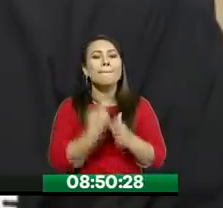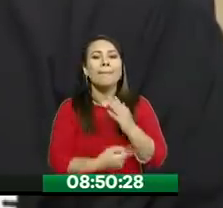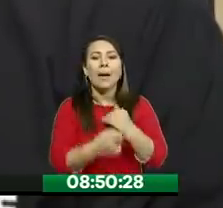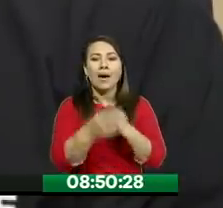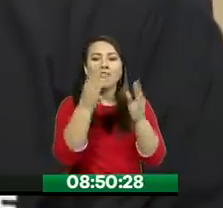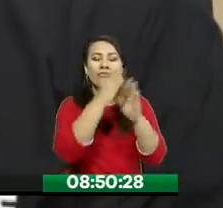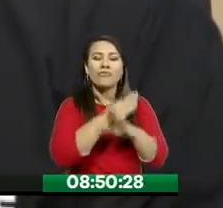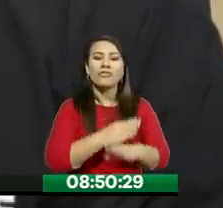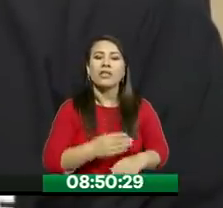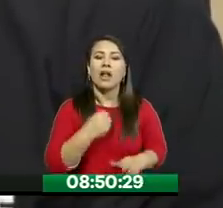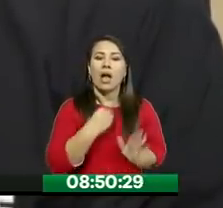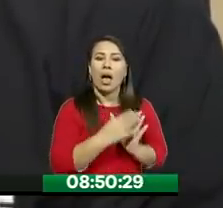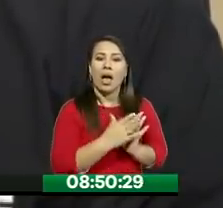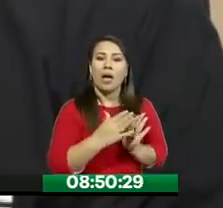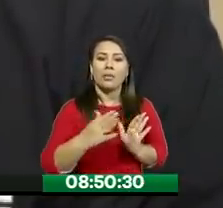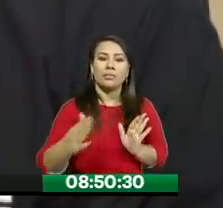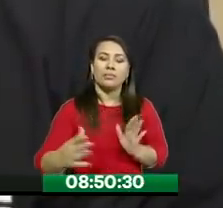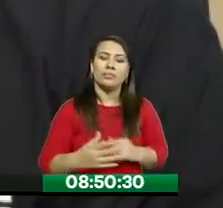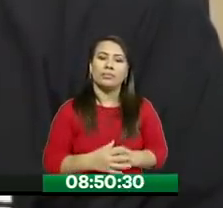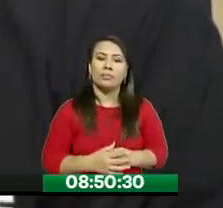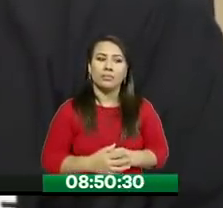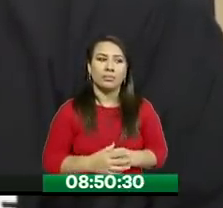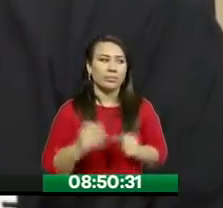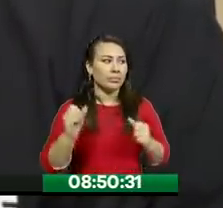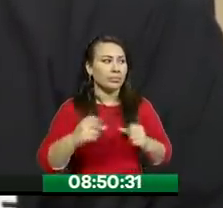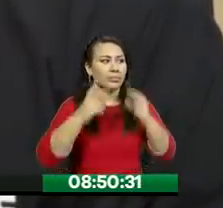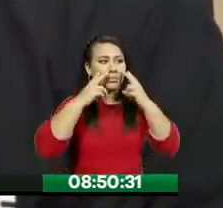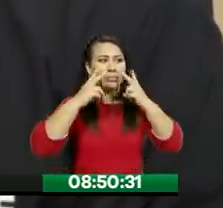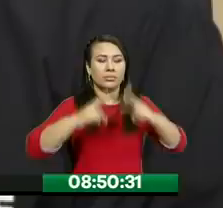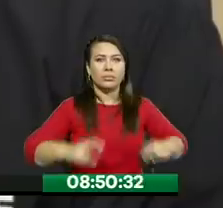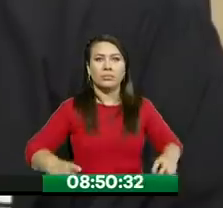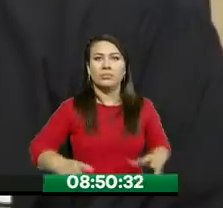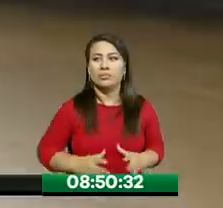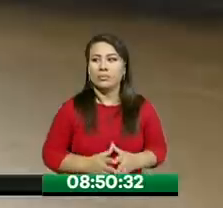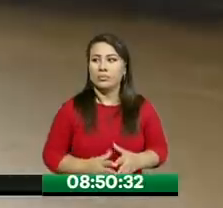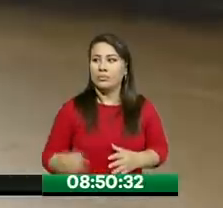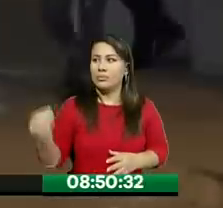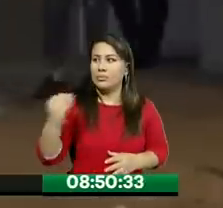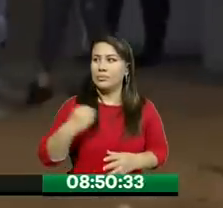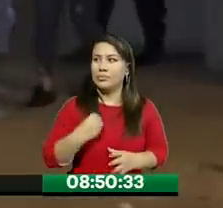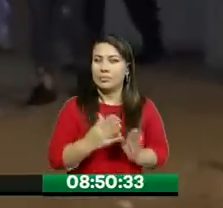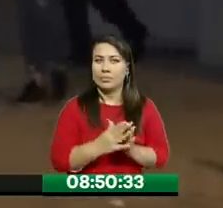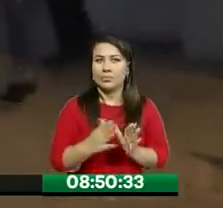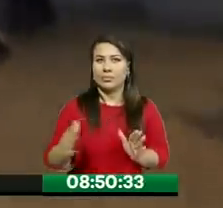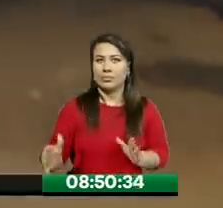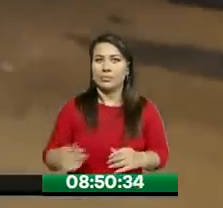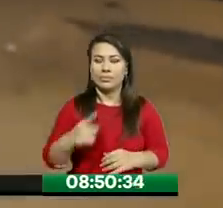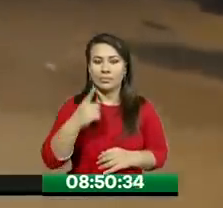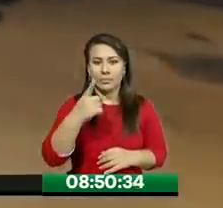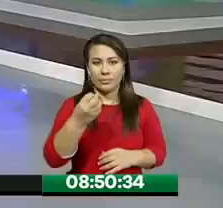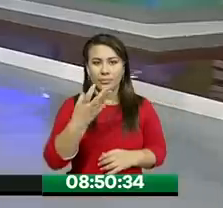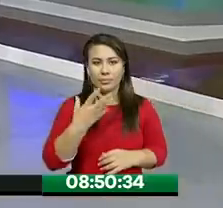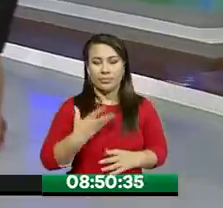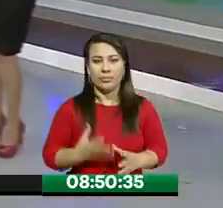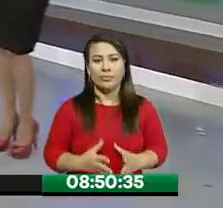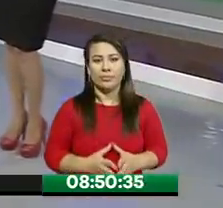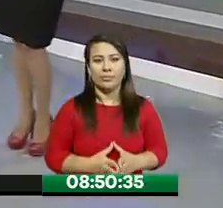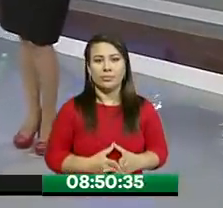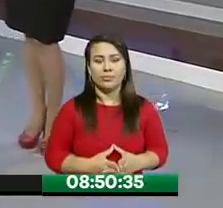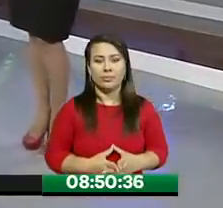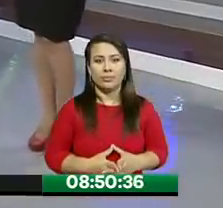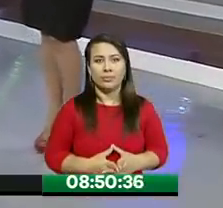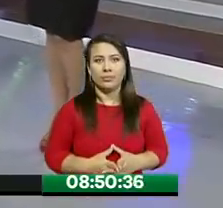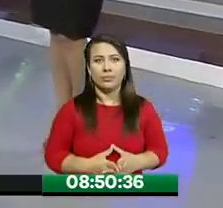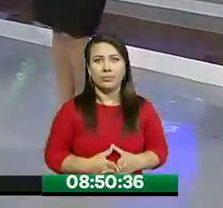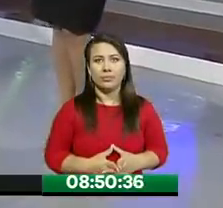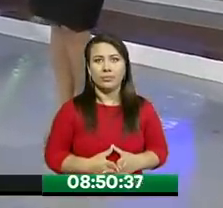ciudadano aproximadamente tiene unos 30 años, como le dije, posee dos antecedentes anteriores, uno por robo y otro por robo agravado. De